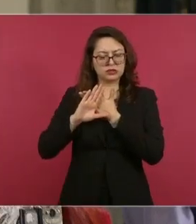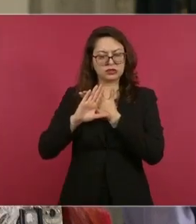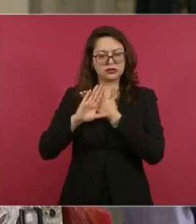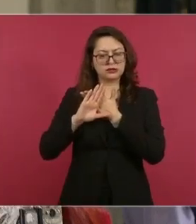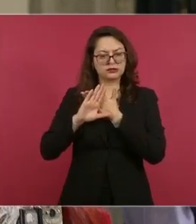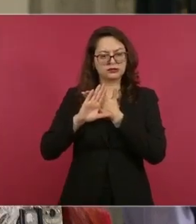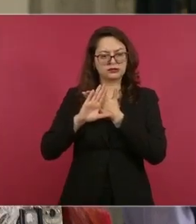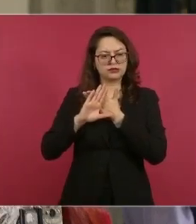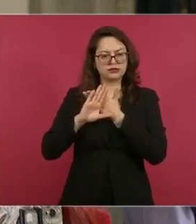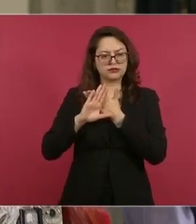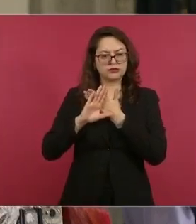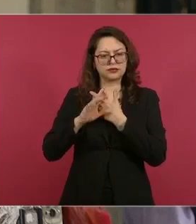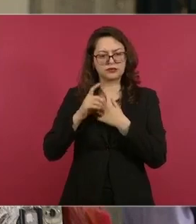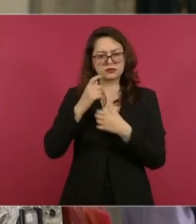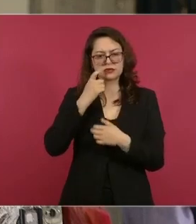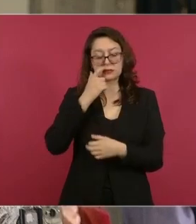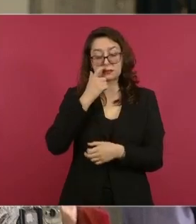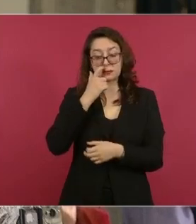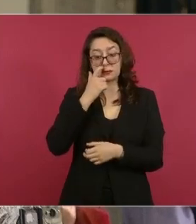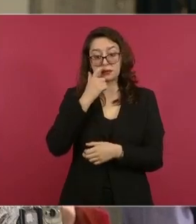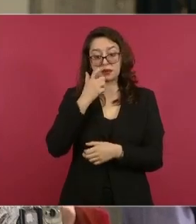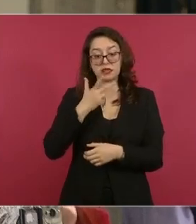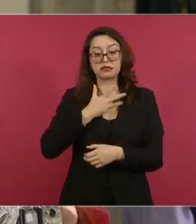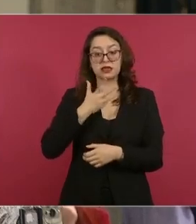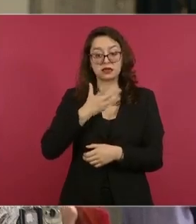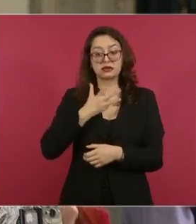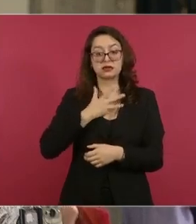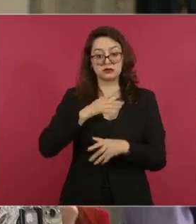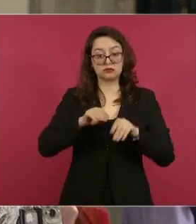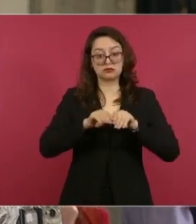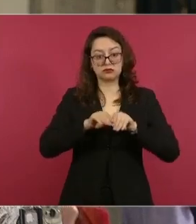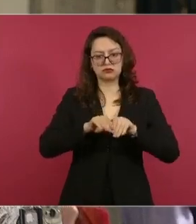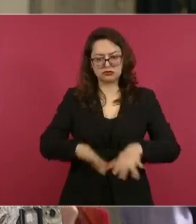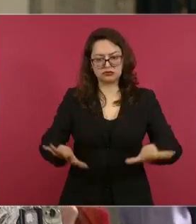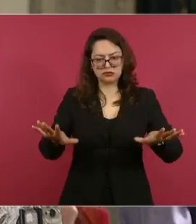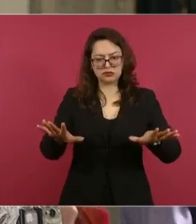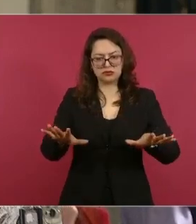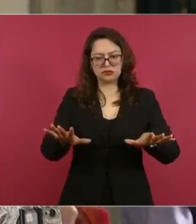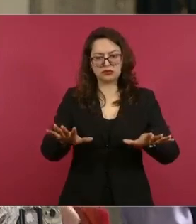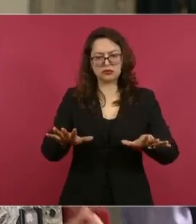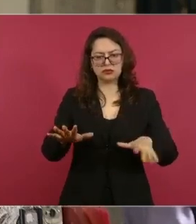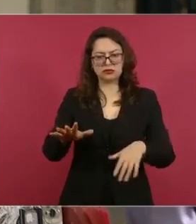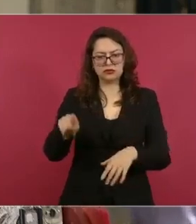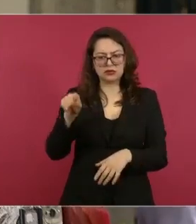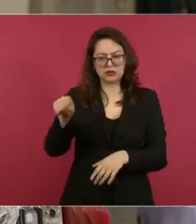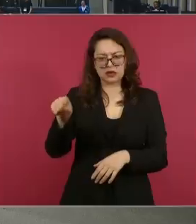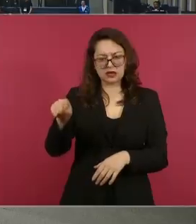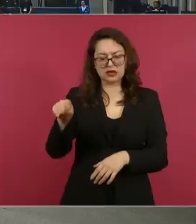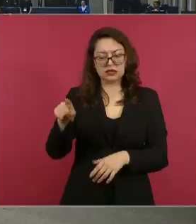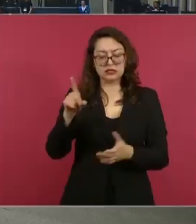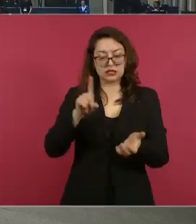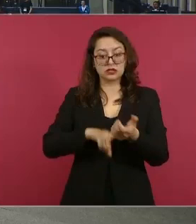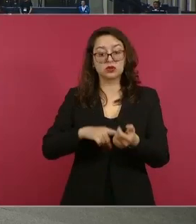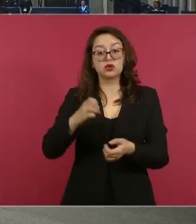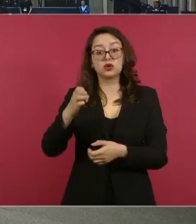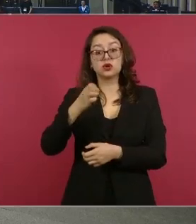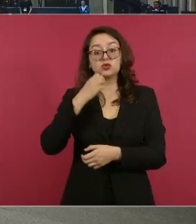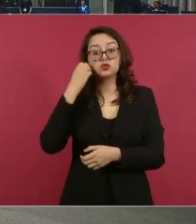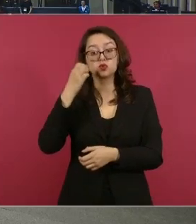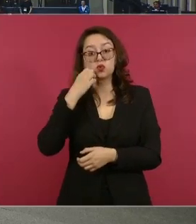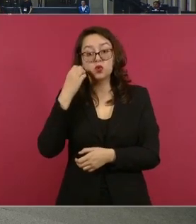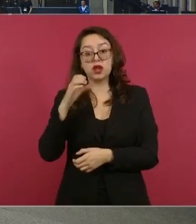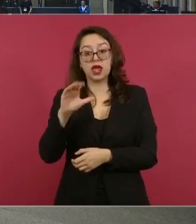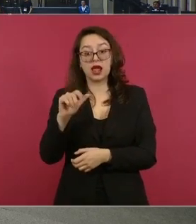se escucha en un audio y se le suma ahora que el cuartel territorial de México, Escuela de Cadetes, no